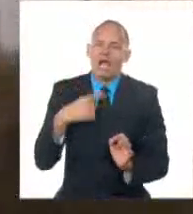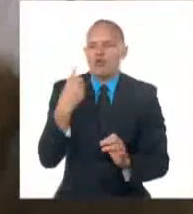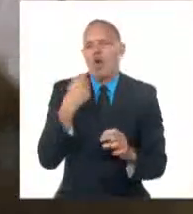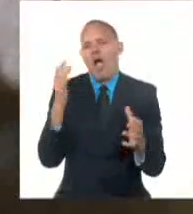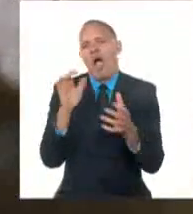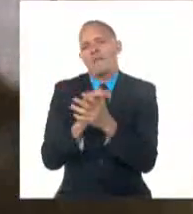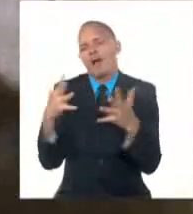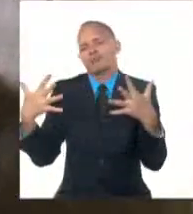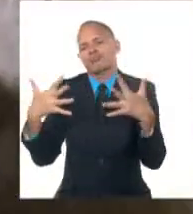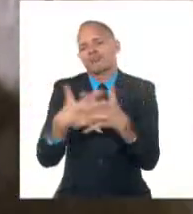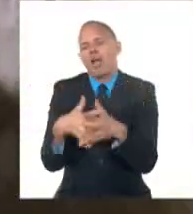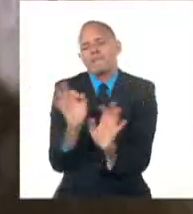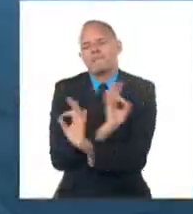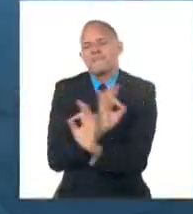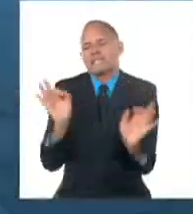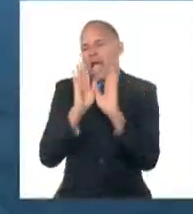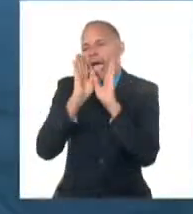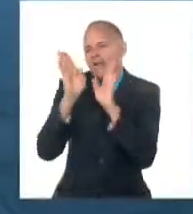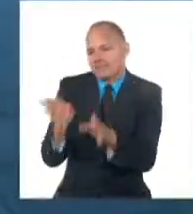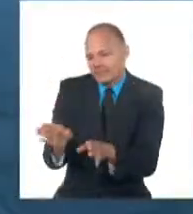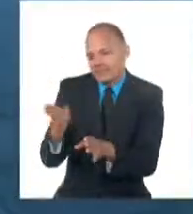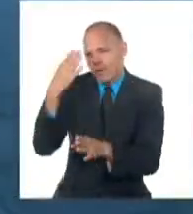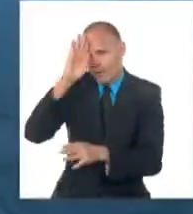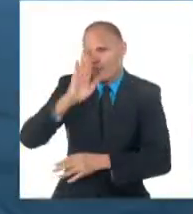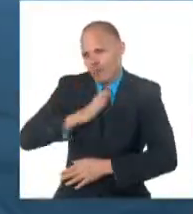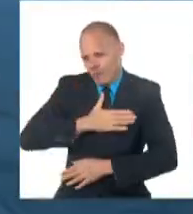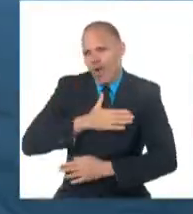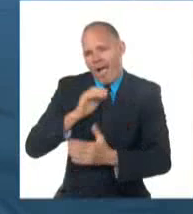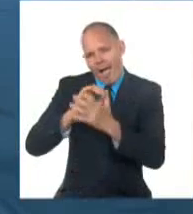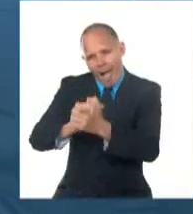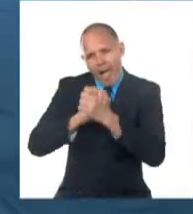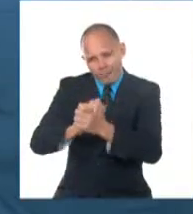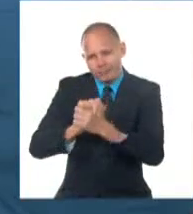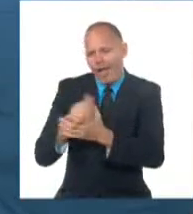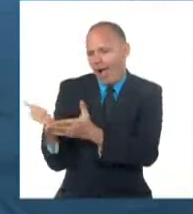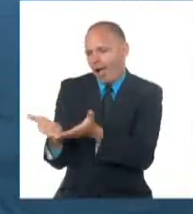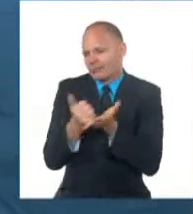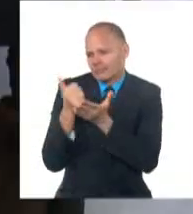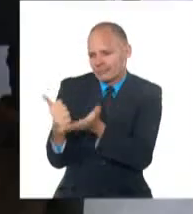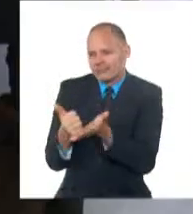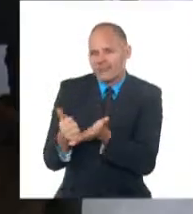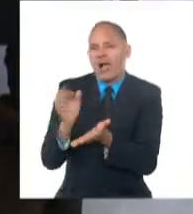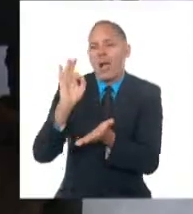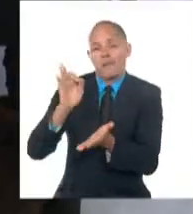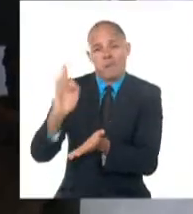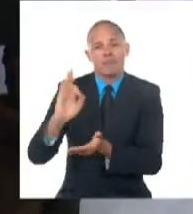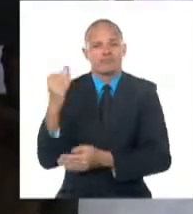relaciones bilaterales basadas en la amistad, cooperación y